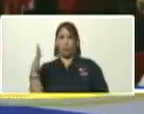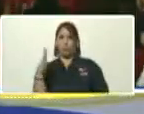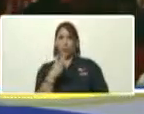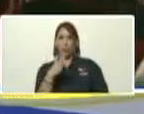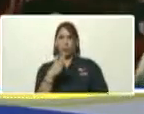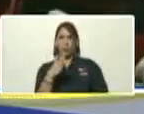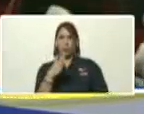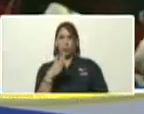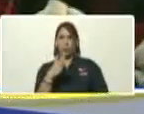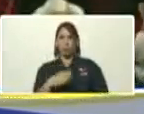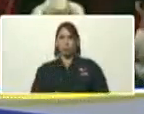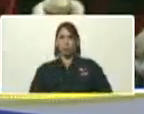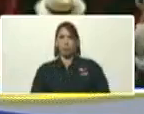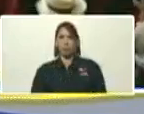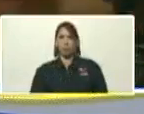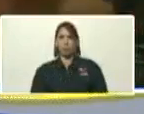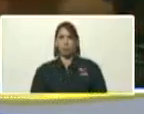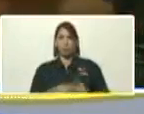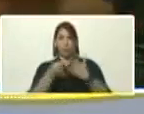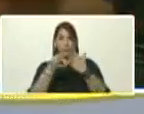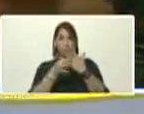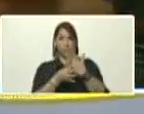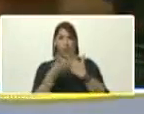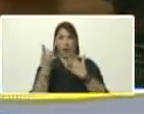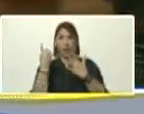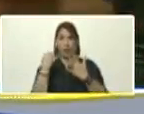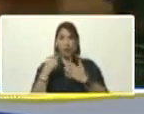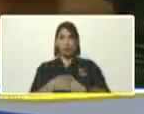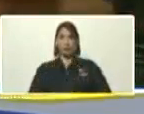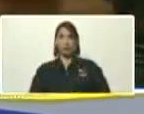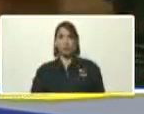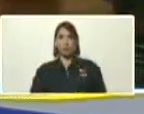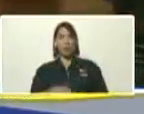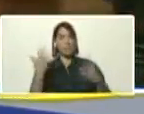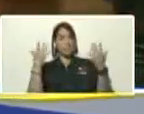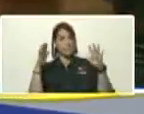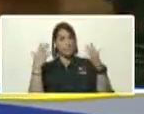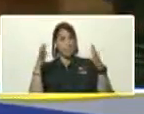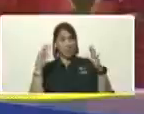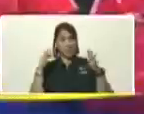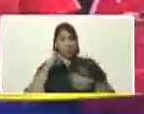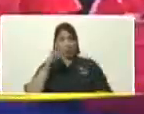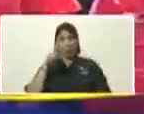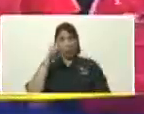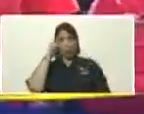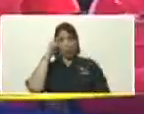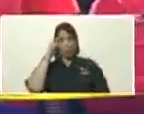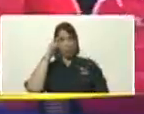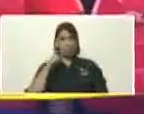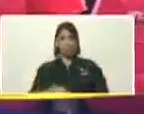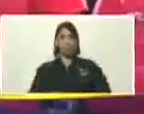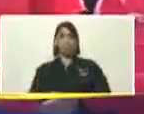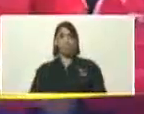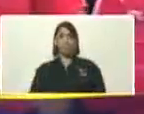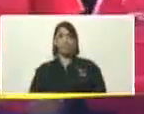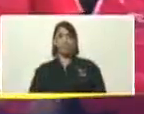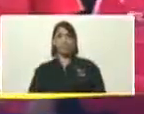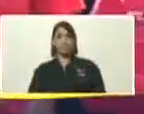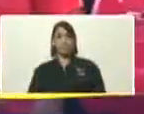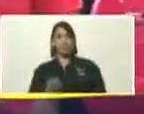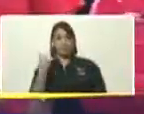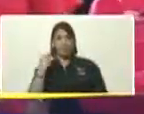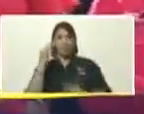porque se casó ayer por civil, Jorge Rodríguez. Vamos a darle un aplauso, ¿vale? Jorge Rodríguez se